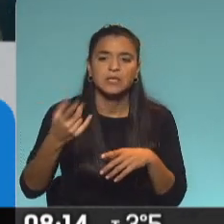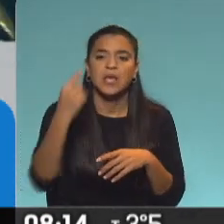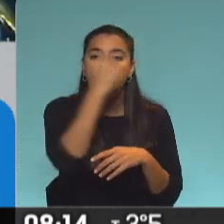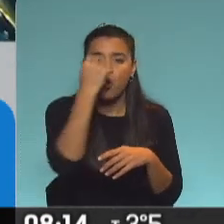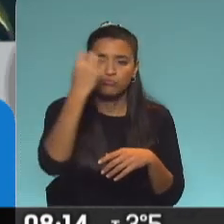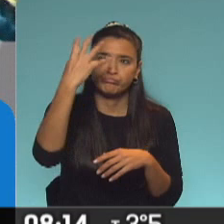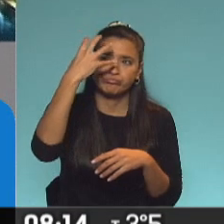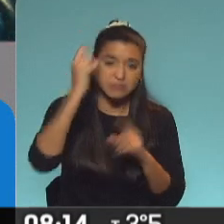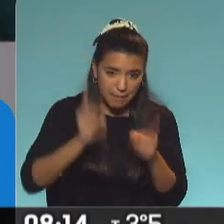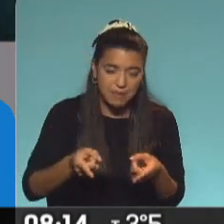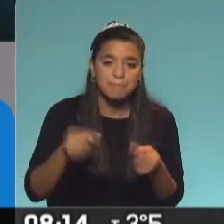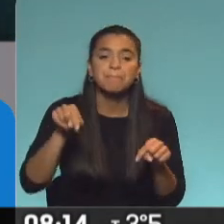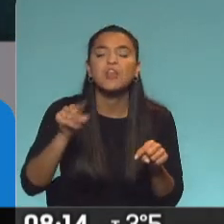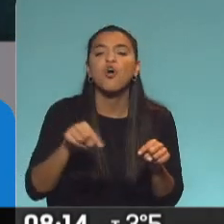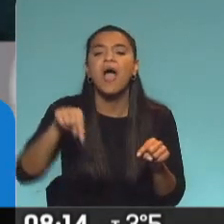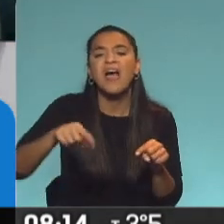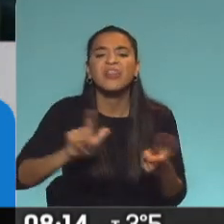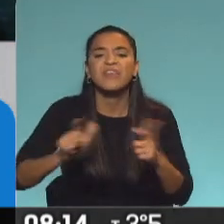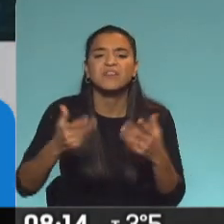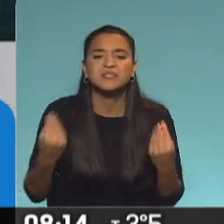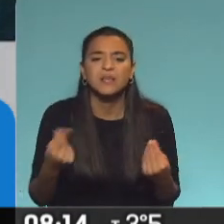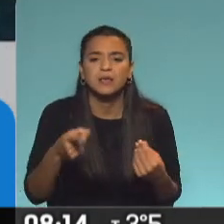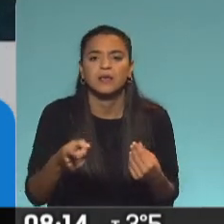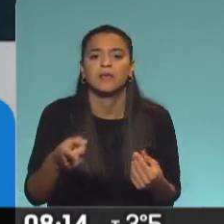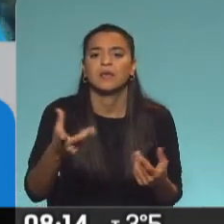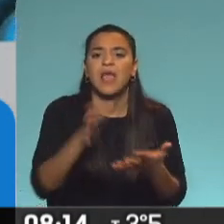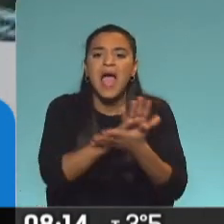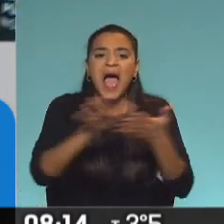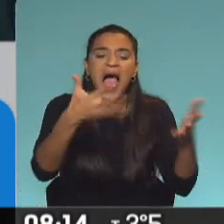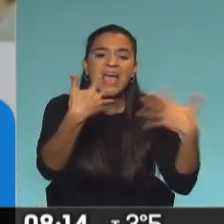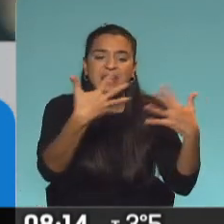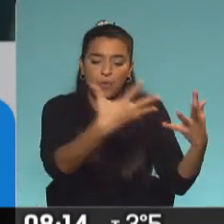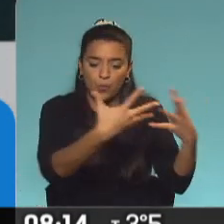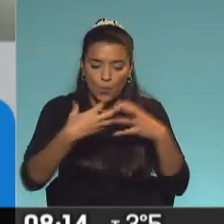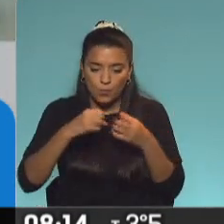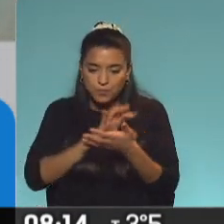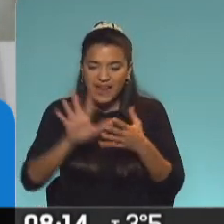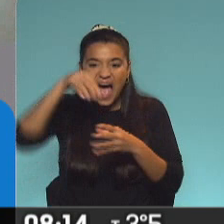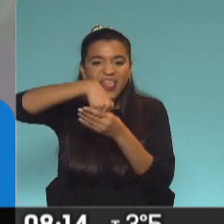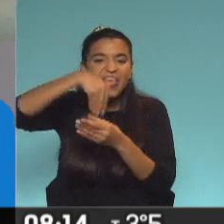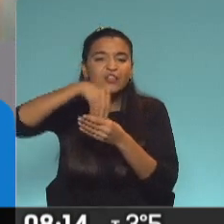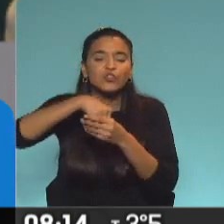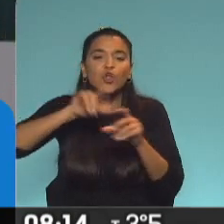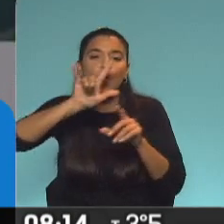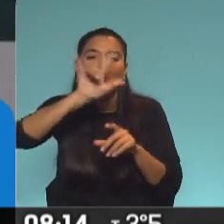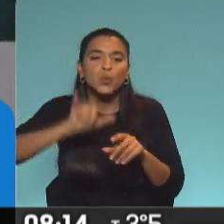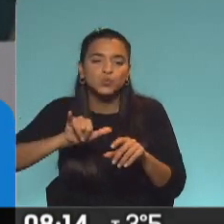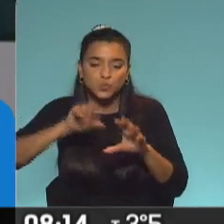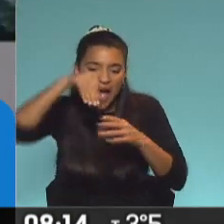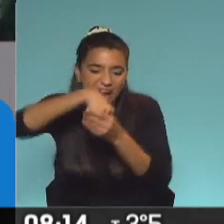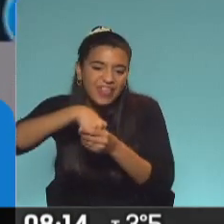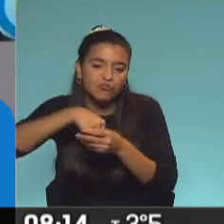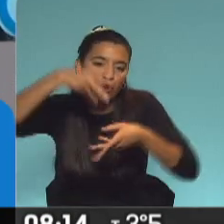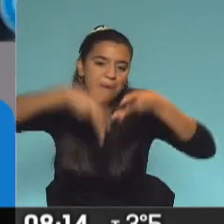ojo. Acá la diferencia es que al estar sanitizando aire y estar metido la tecnología ultravioleta dentro